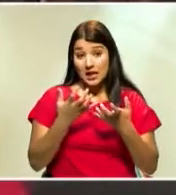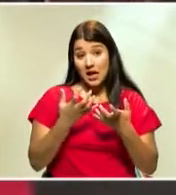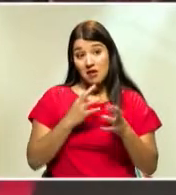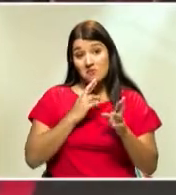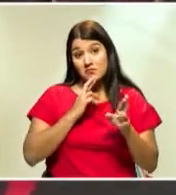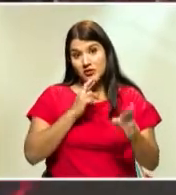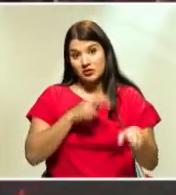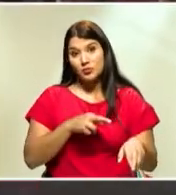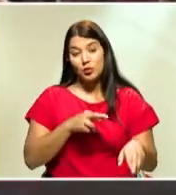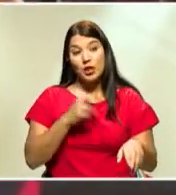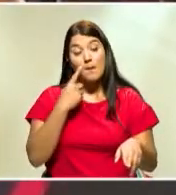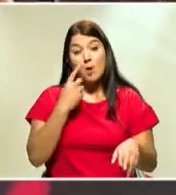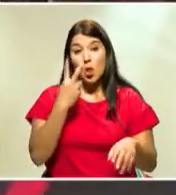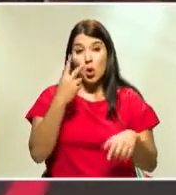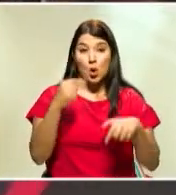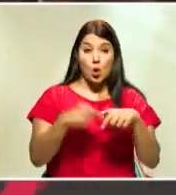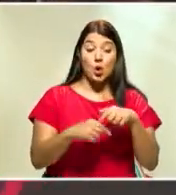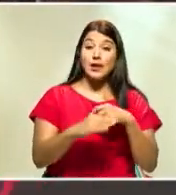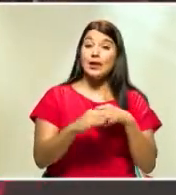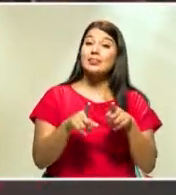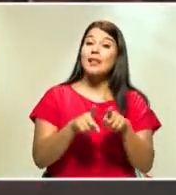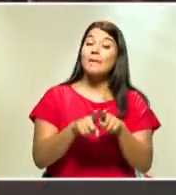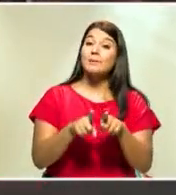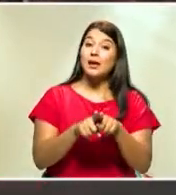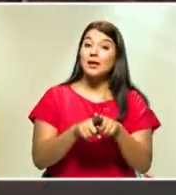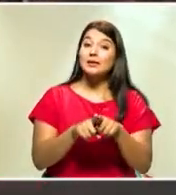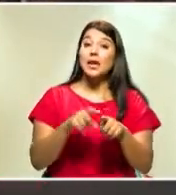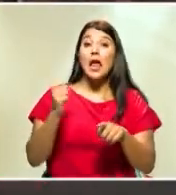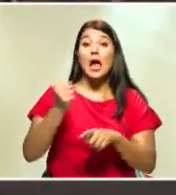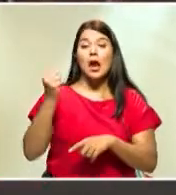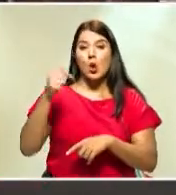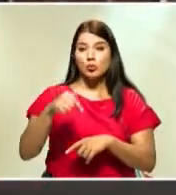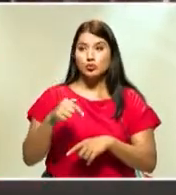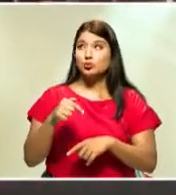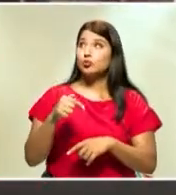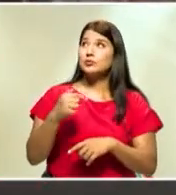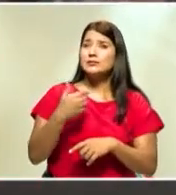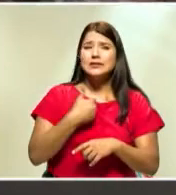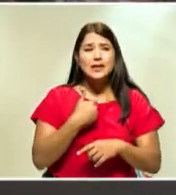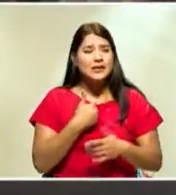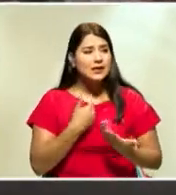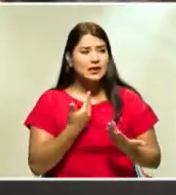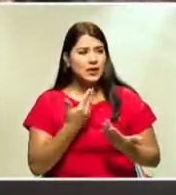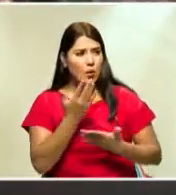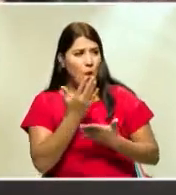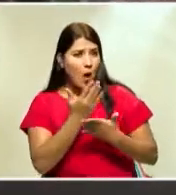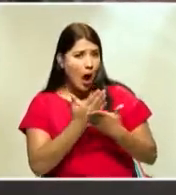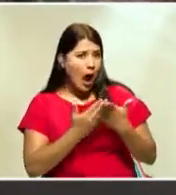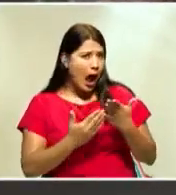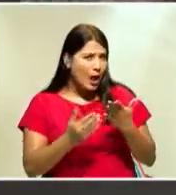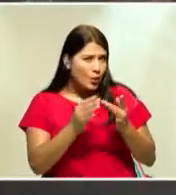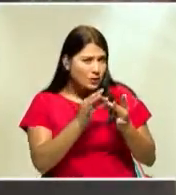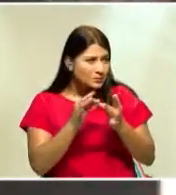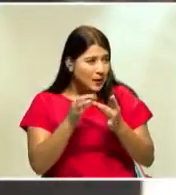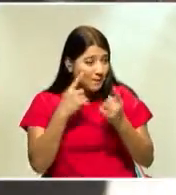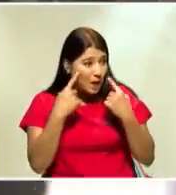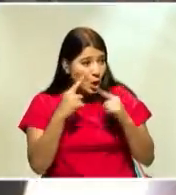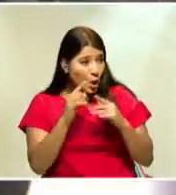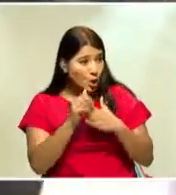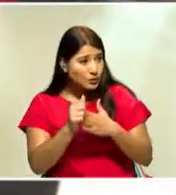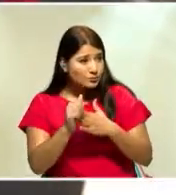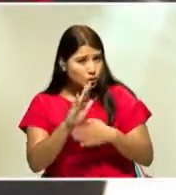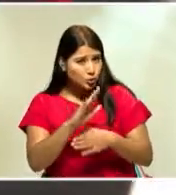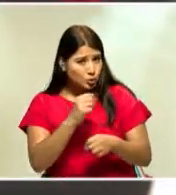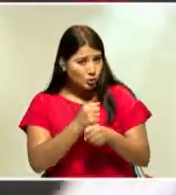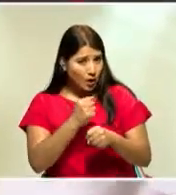respuesta de los dos goles y también de la victoria de hoy. ¿Ha tenido algún referente especial como para guiar su trabajo, el que está haciendo